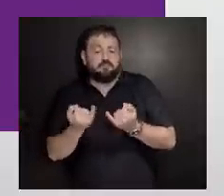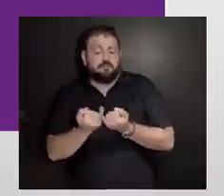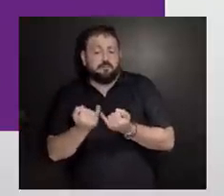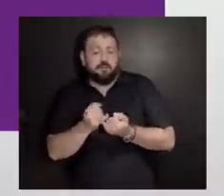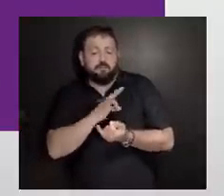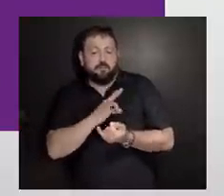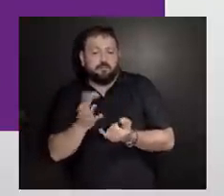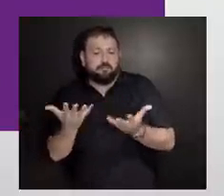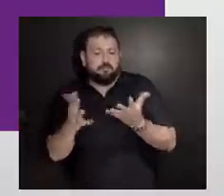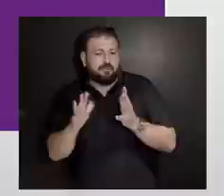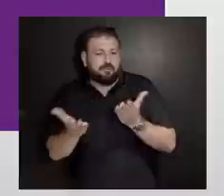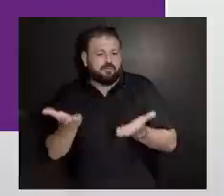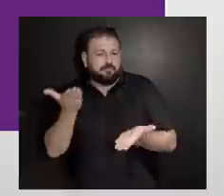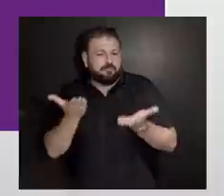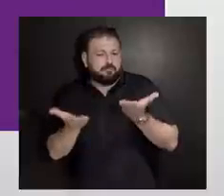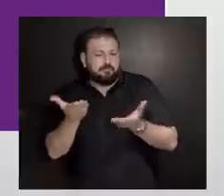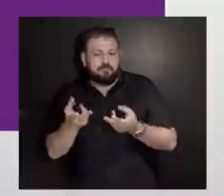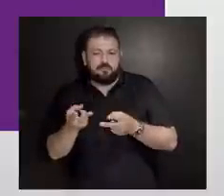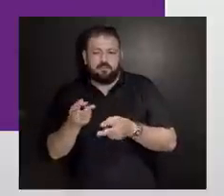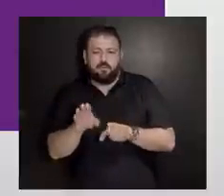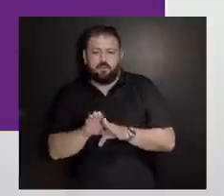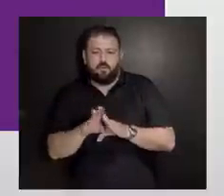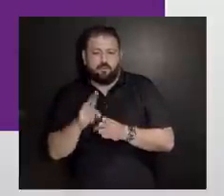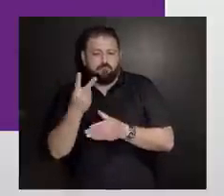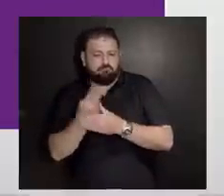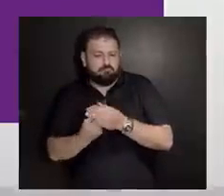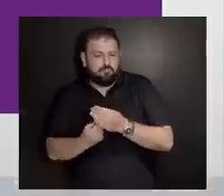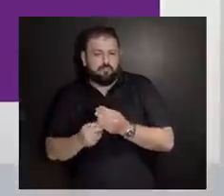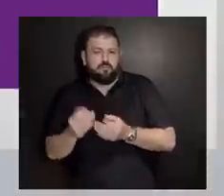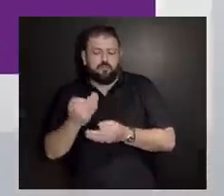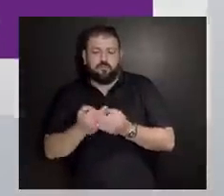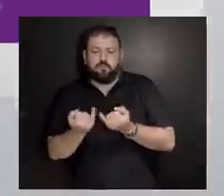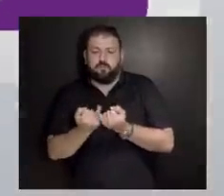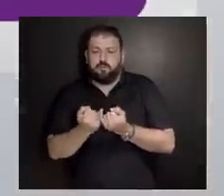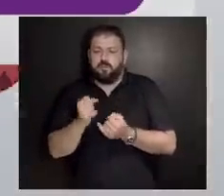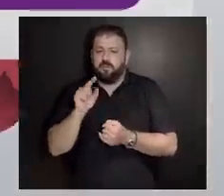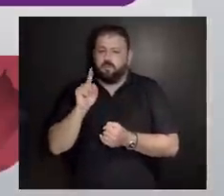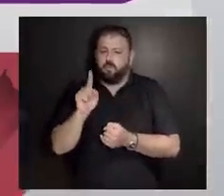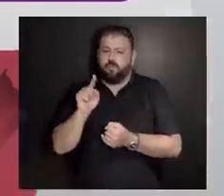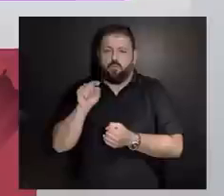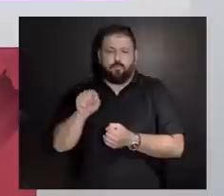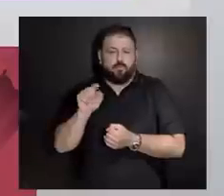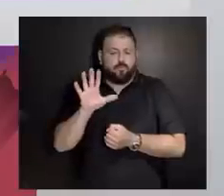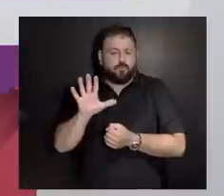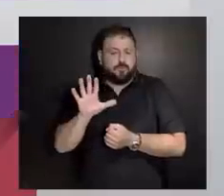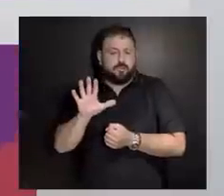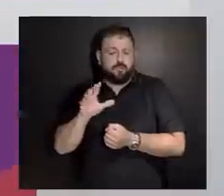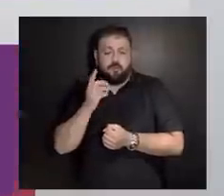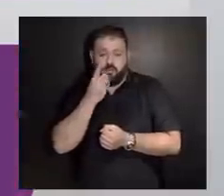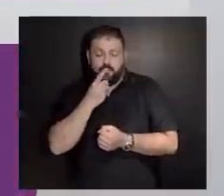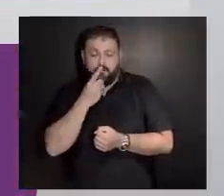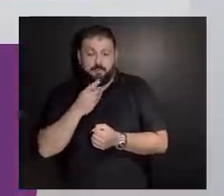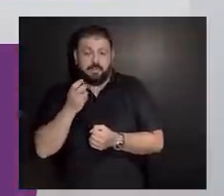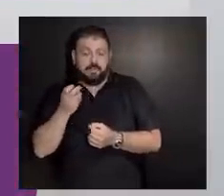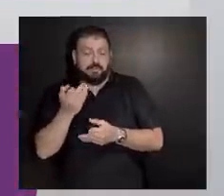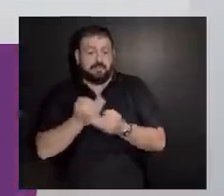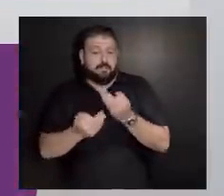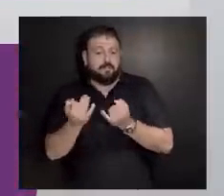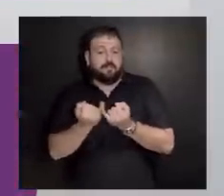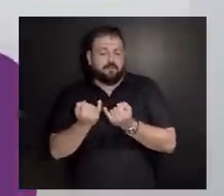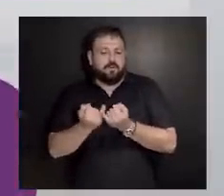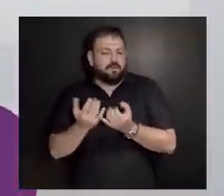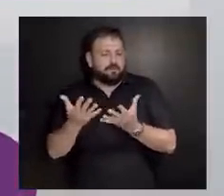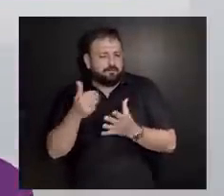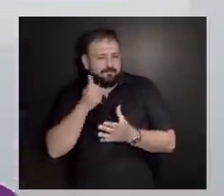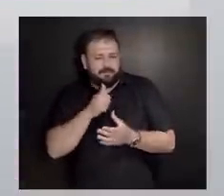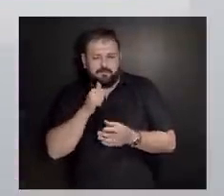diabetes. Es una diabetes que conocemos como diabetes 1.5 o diabetes LADA. Está muy relacionado a lo que